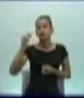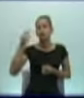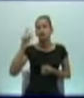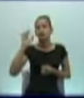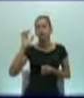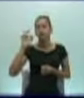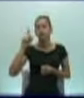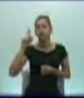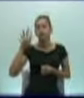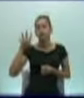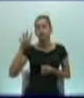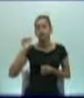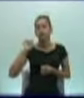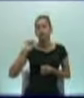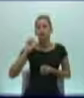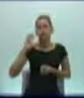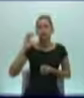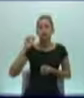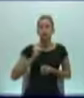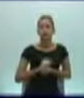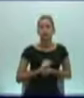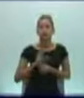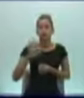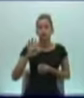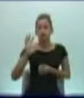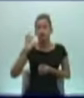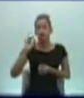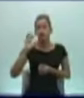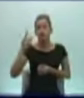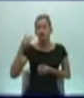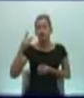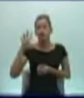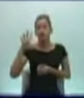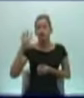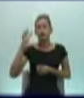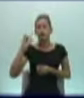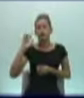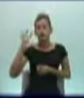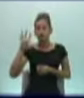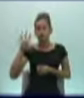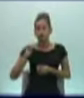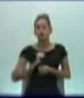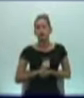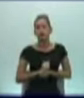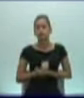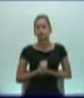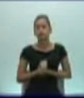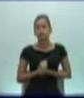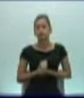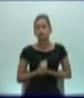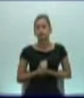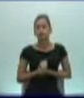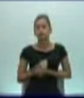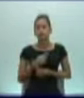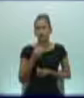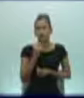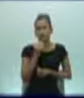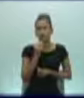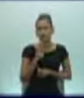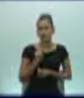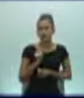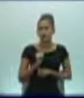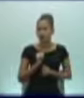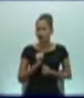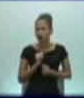o 0,14 y 5 centésimas o 0,05. Entonces, podemos decir